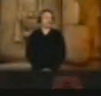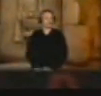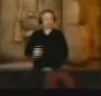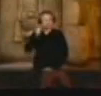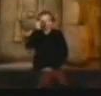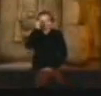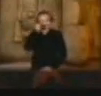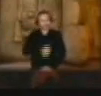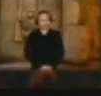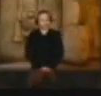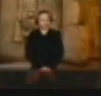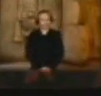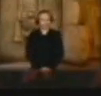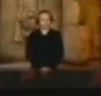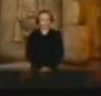los sospechosos que han agotado los primeros